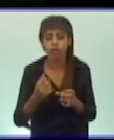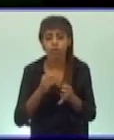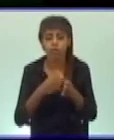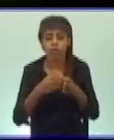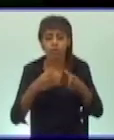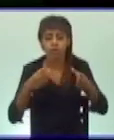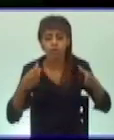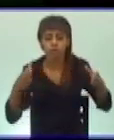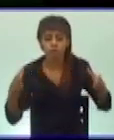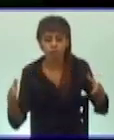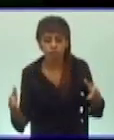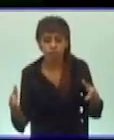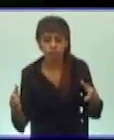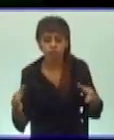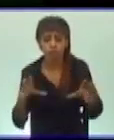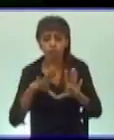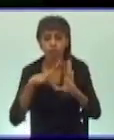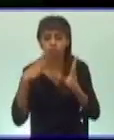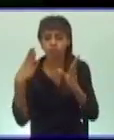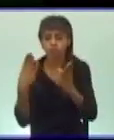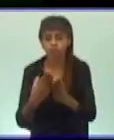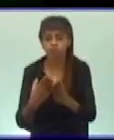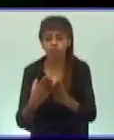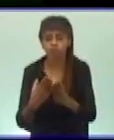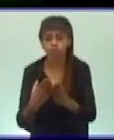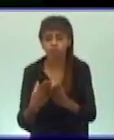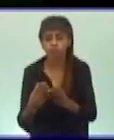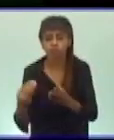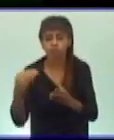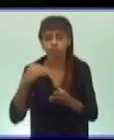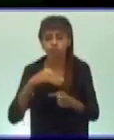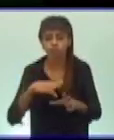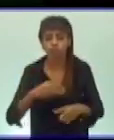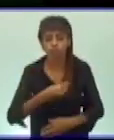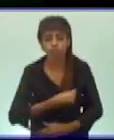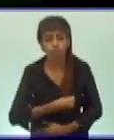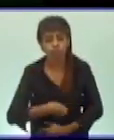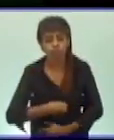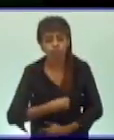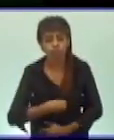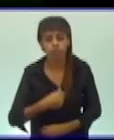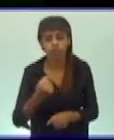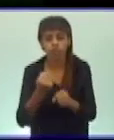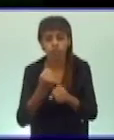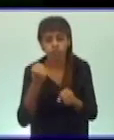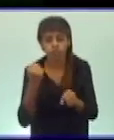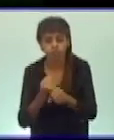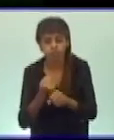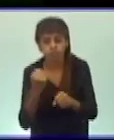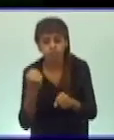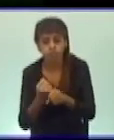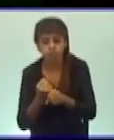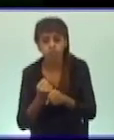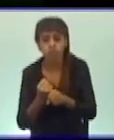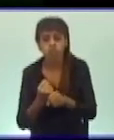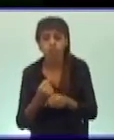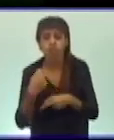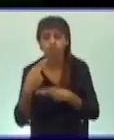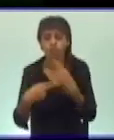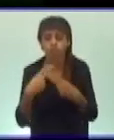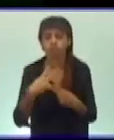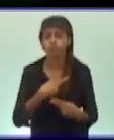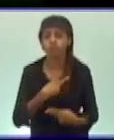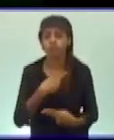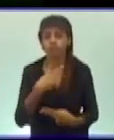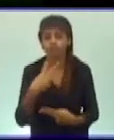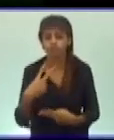mayoritarios en todos los aspectos, los que acumulan con su trabajo las riquezas, crean los valores,